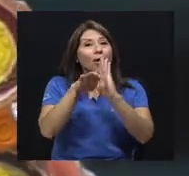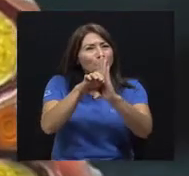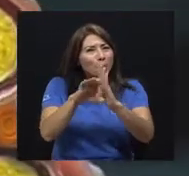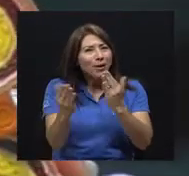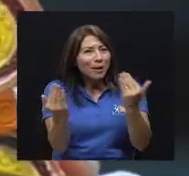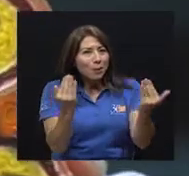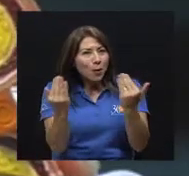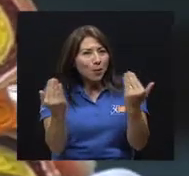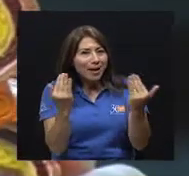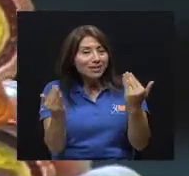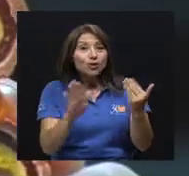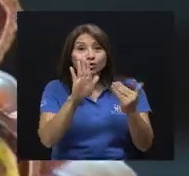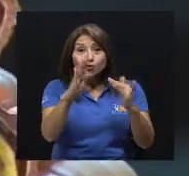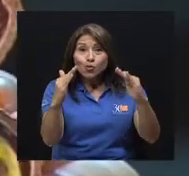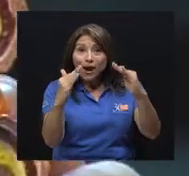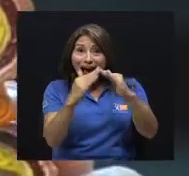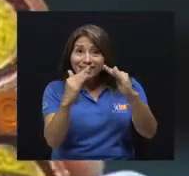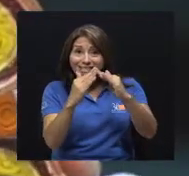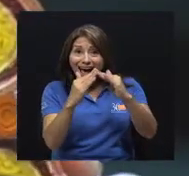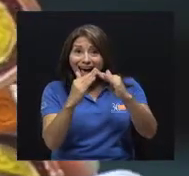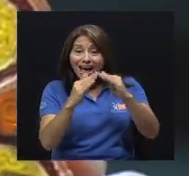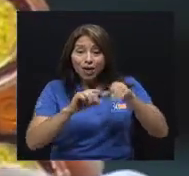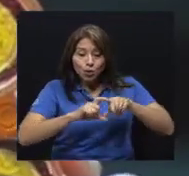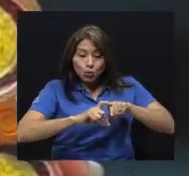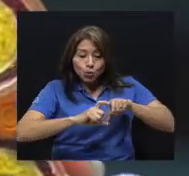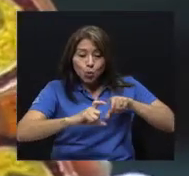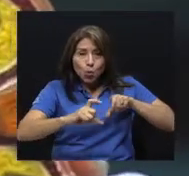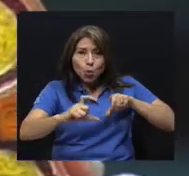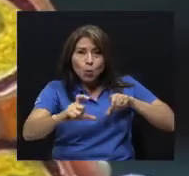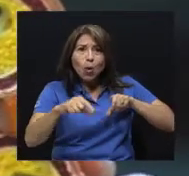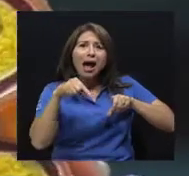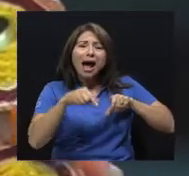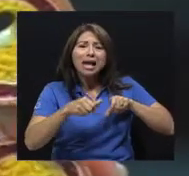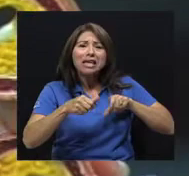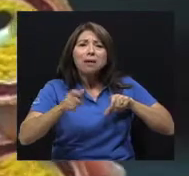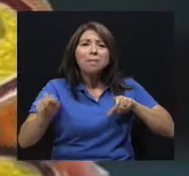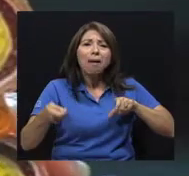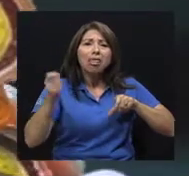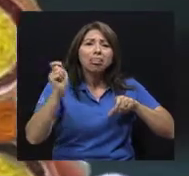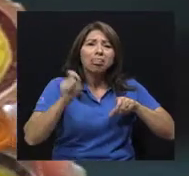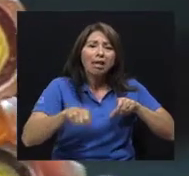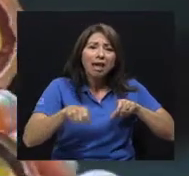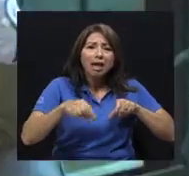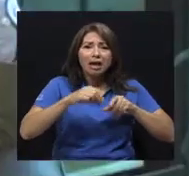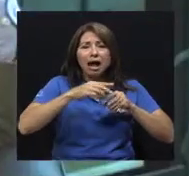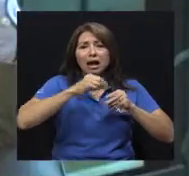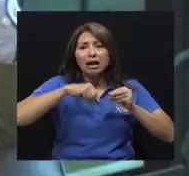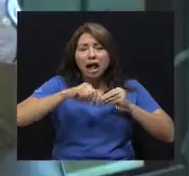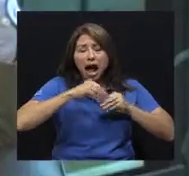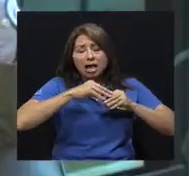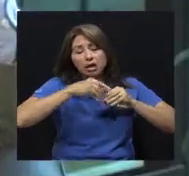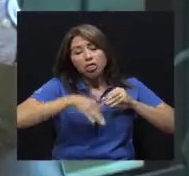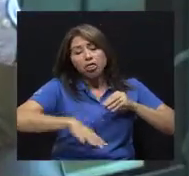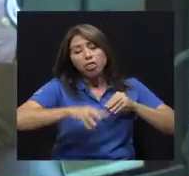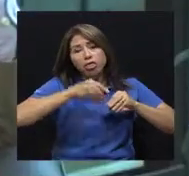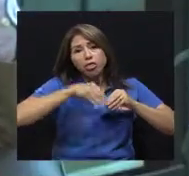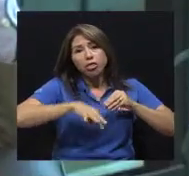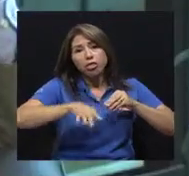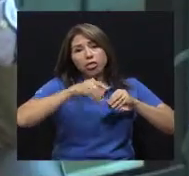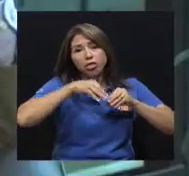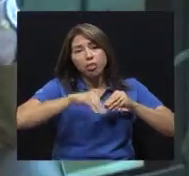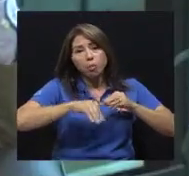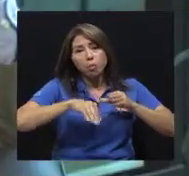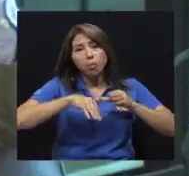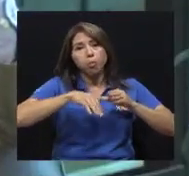taqueada una tubería en la casa cuando dejas que la grasa y la manteca y el aceite se vaya por el desagüe. Exactamente igual. Entonces eso